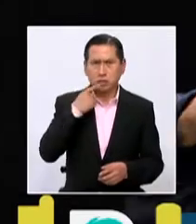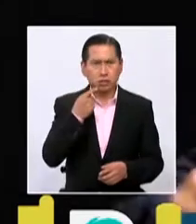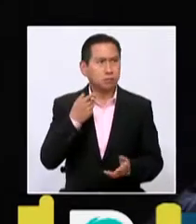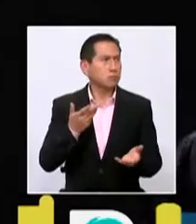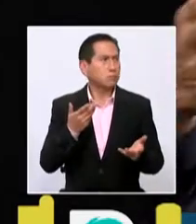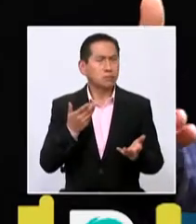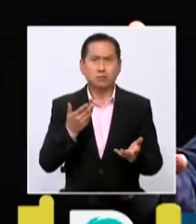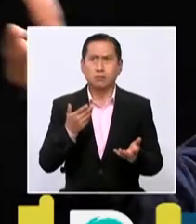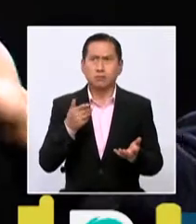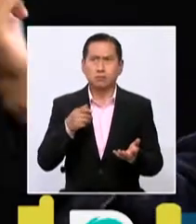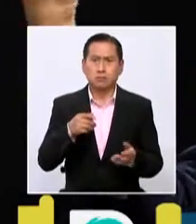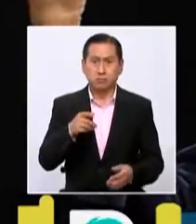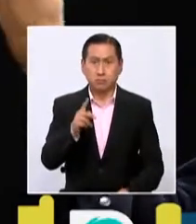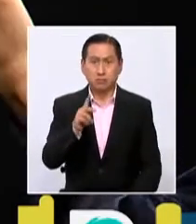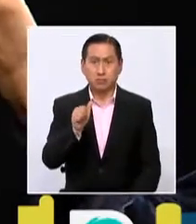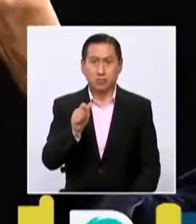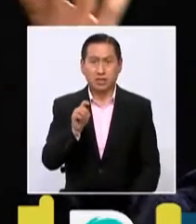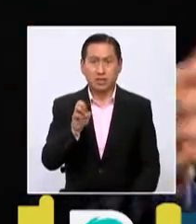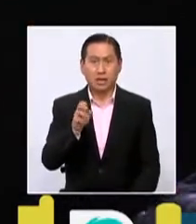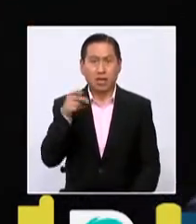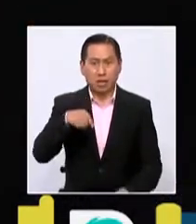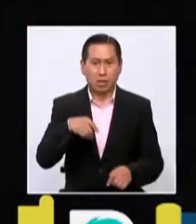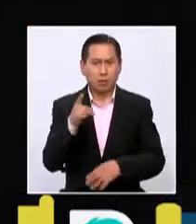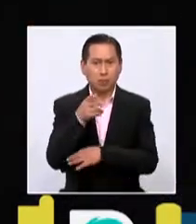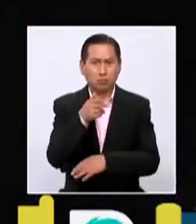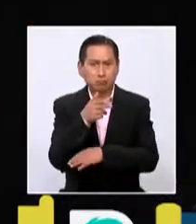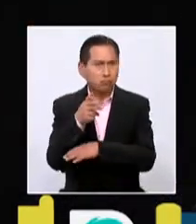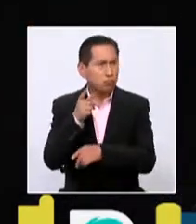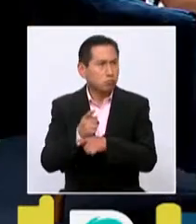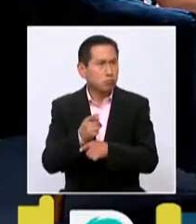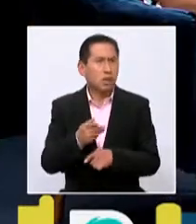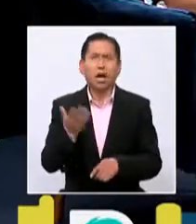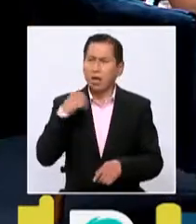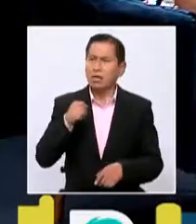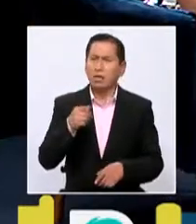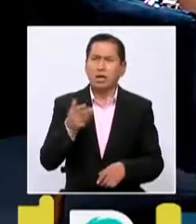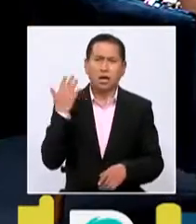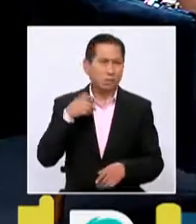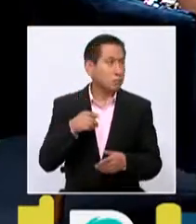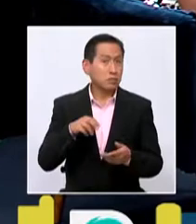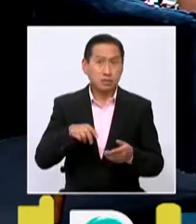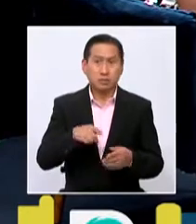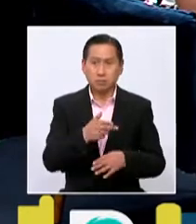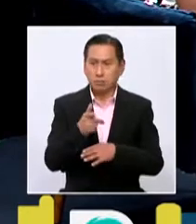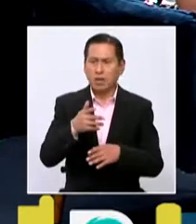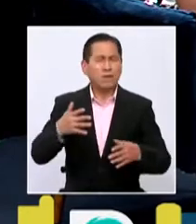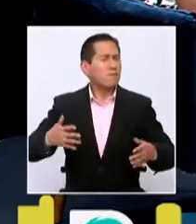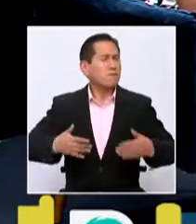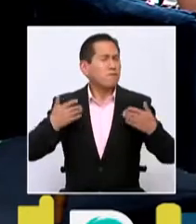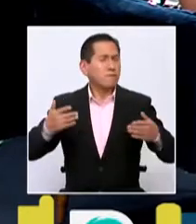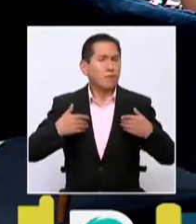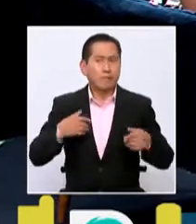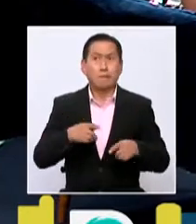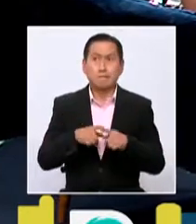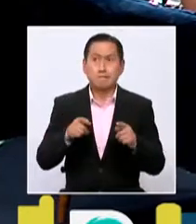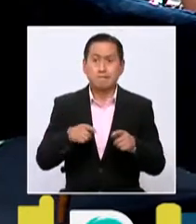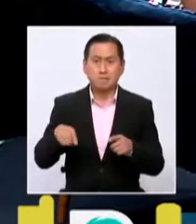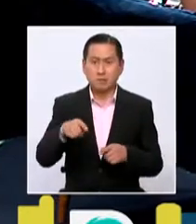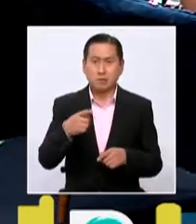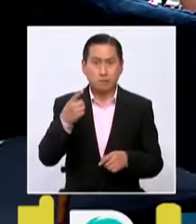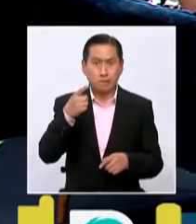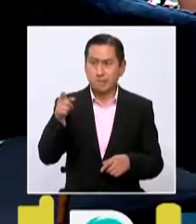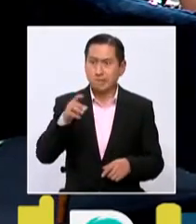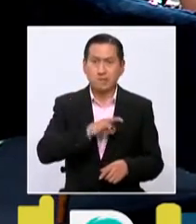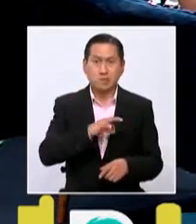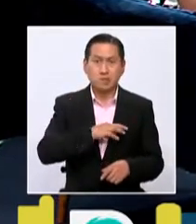diciéndome, Kay del Castillo, ¿recuerdas? Filmó una película acá. Sí, claro, hace 16 años que no venía, de hecho. Está feliz, claro. Pero no conocía el salar